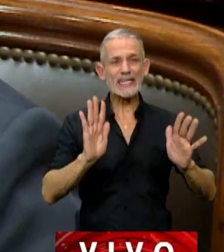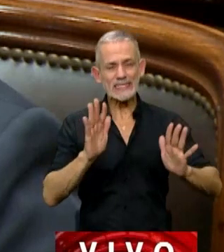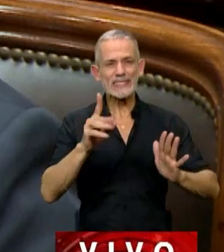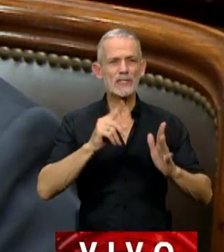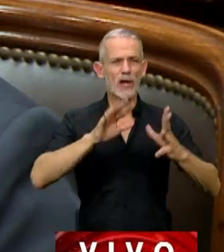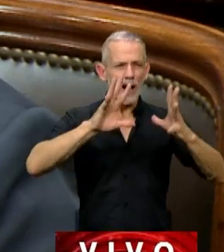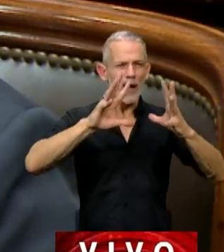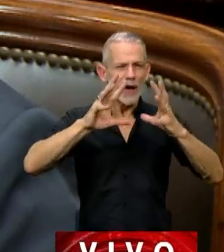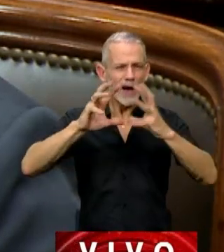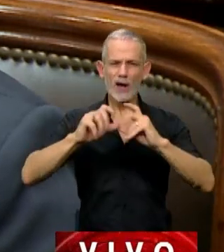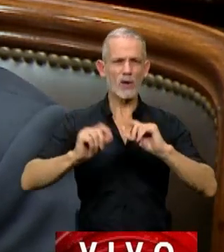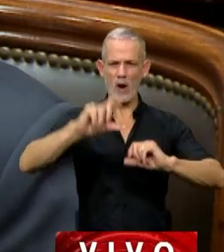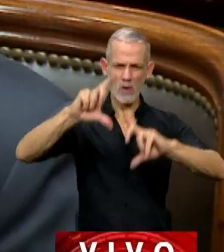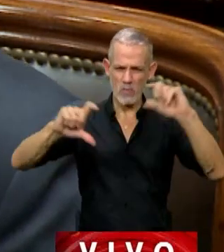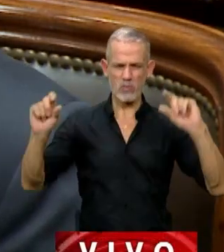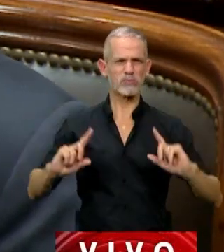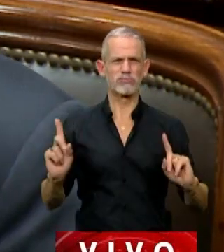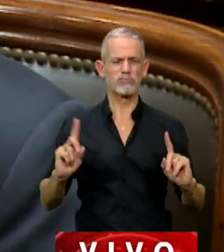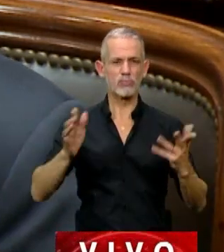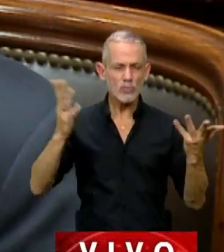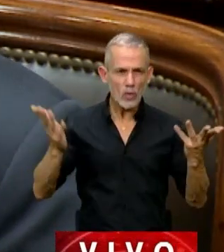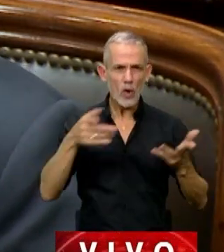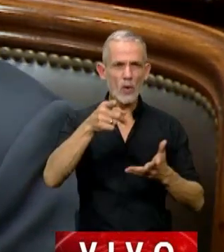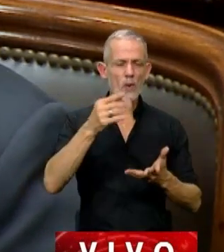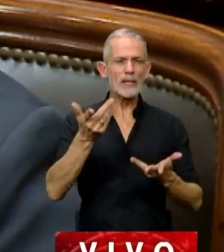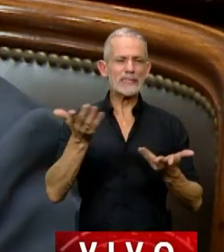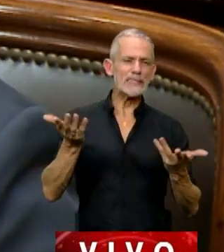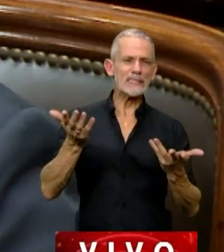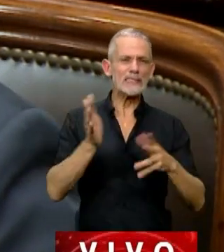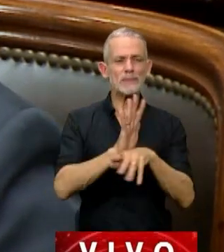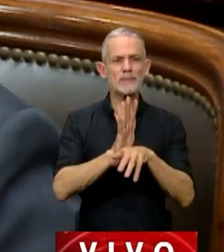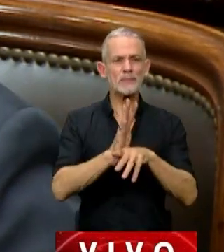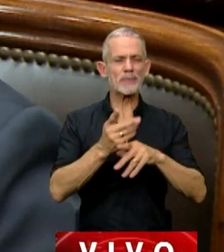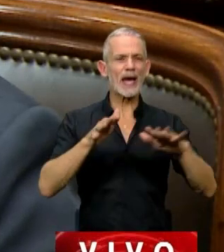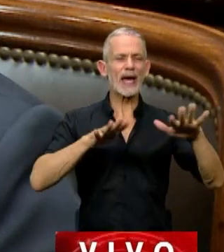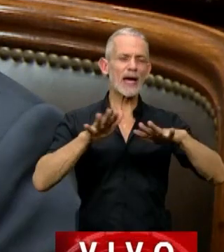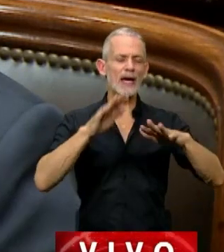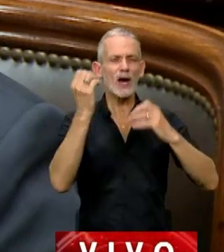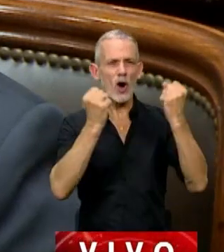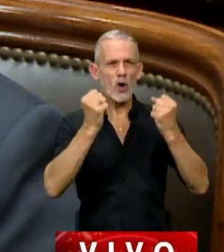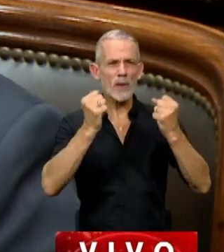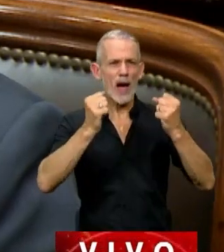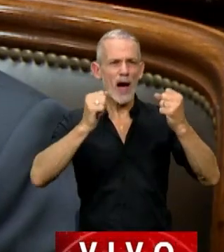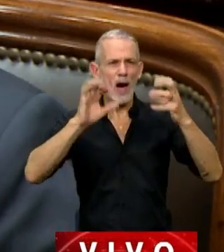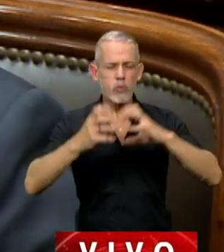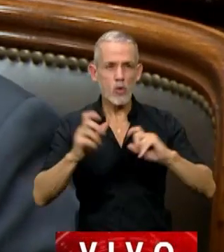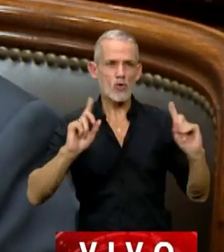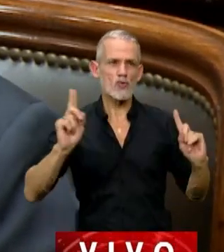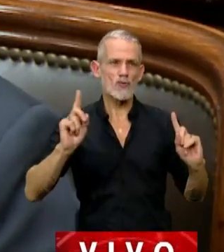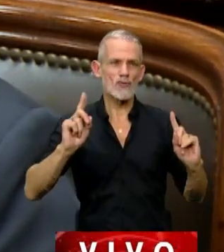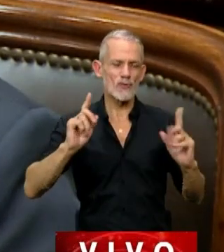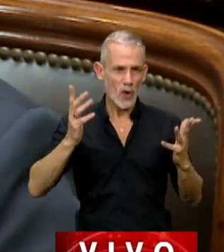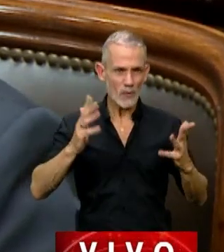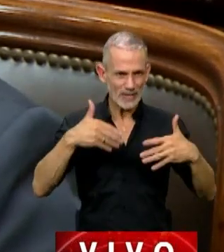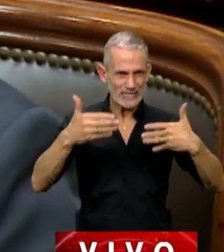menos distorsiva que sea posible, que rompa lo menos posible la economía, que achique lo menos